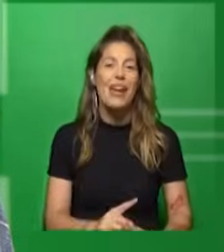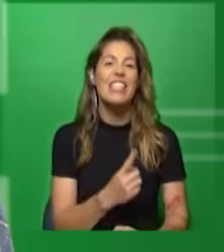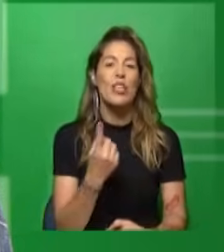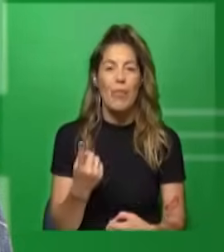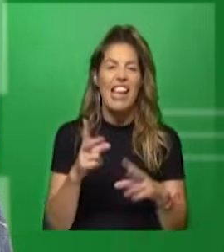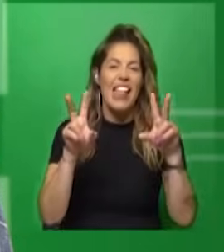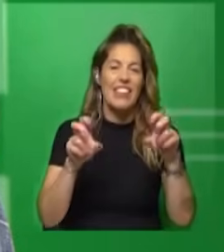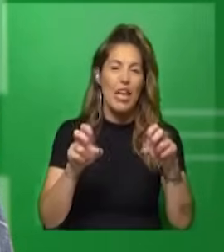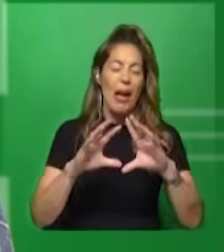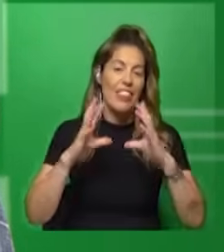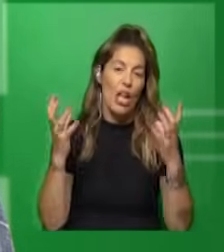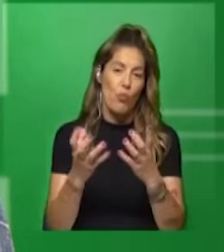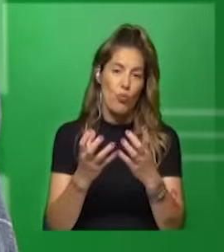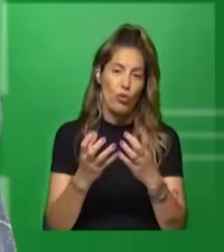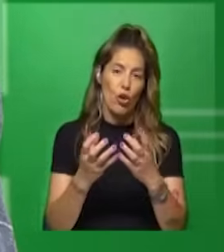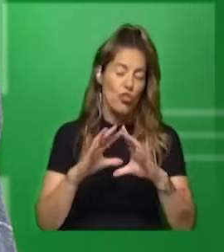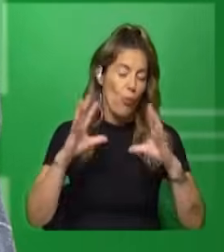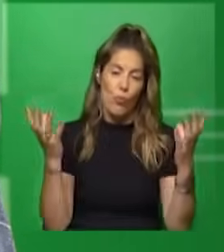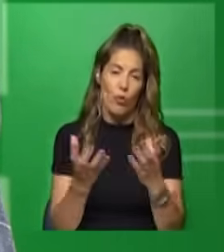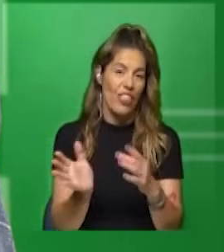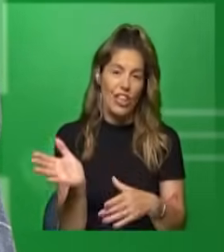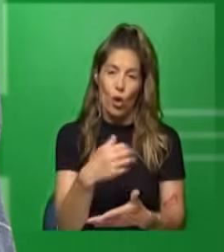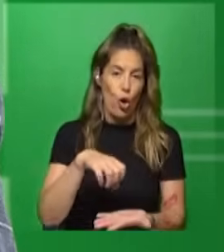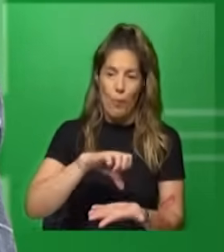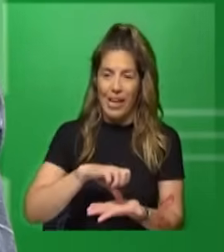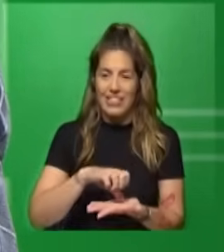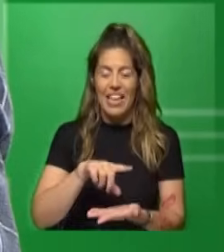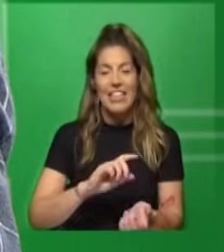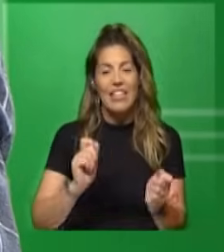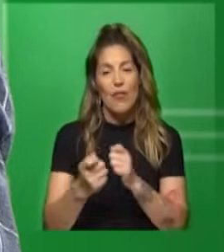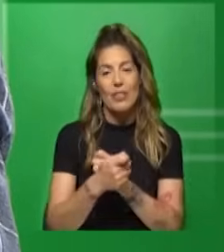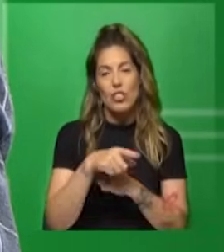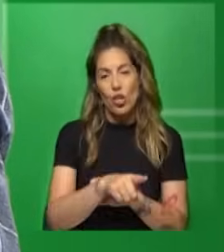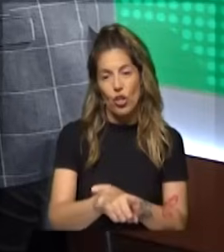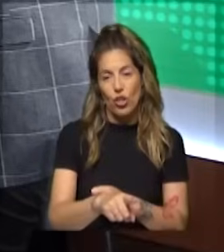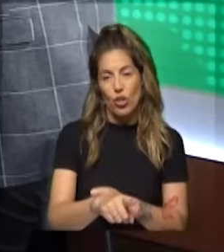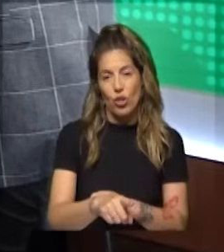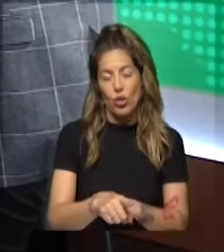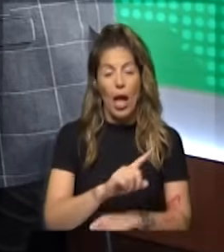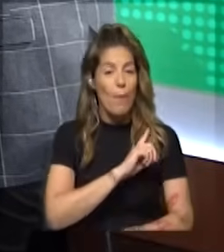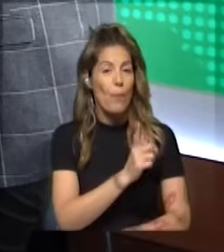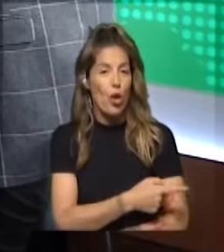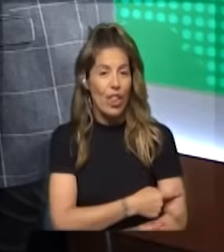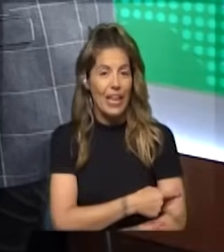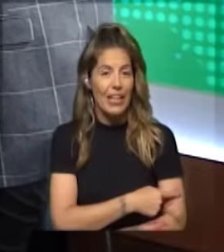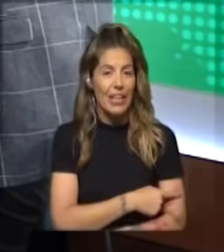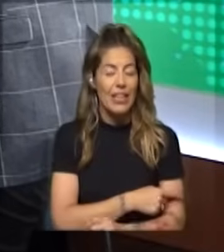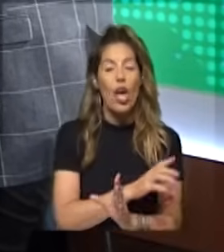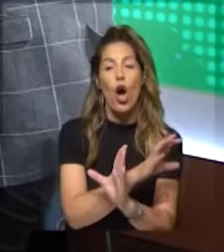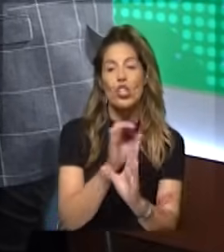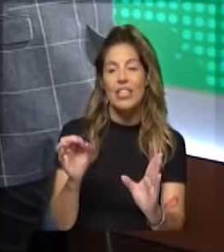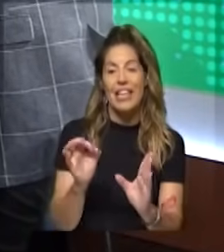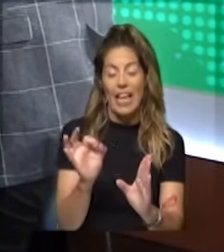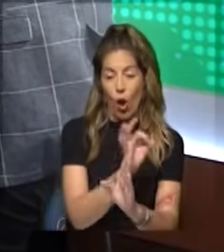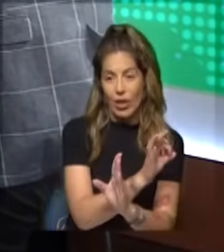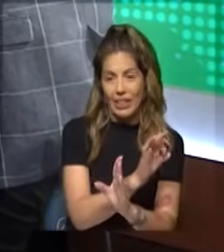principales temas del planeta son globales. Esa transición es, por un lado, del poder de Occidente a